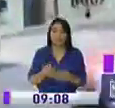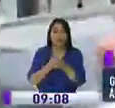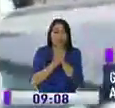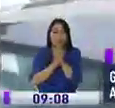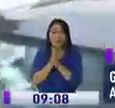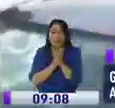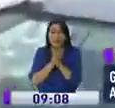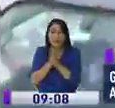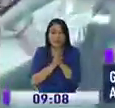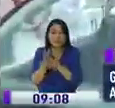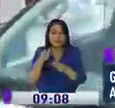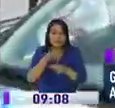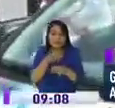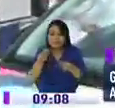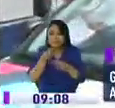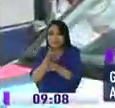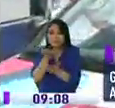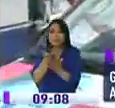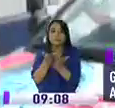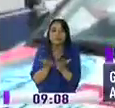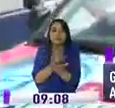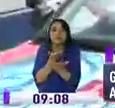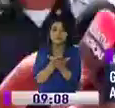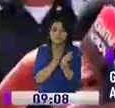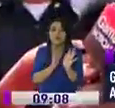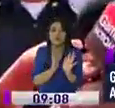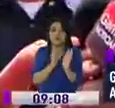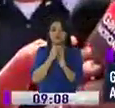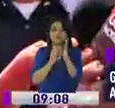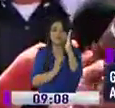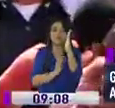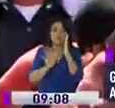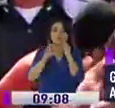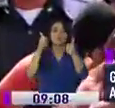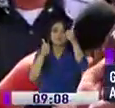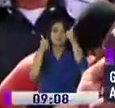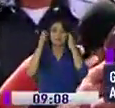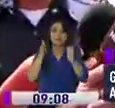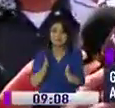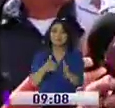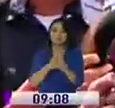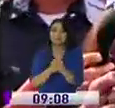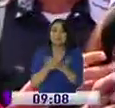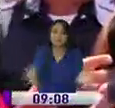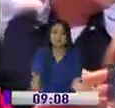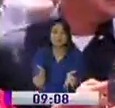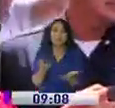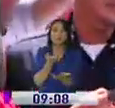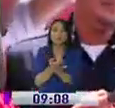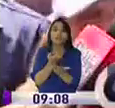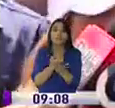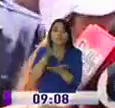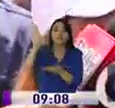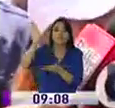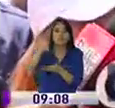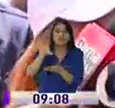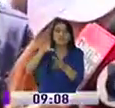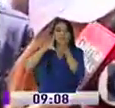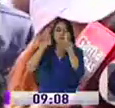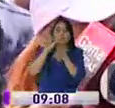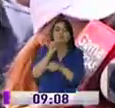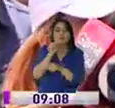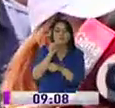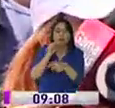oportunidad para destacar sus proyectos de campaña. Lo lograremos estimulando la economía, la inversión privada, promoviendo